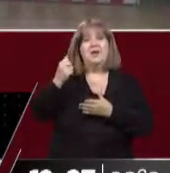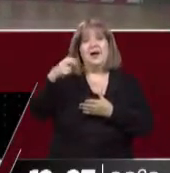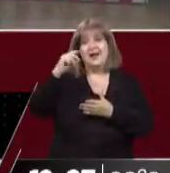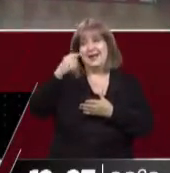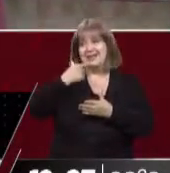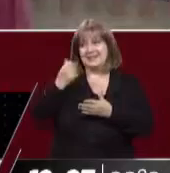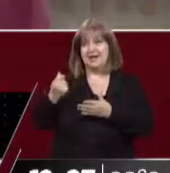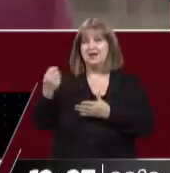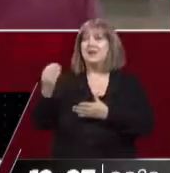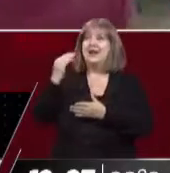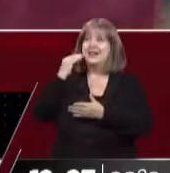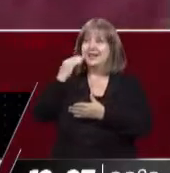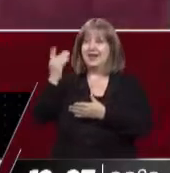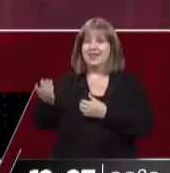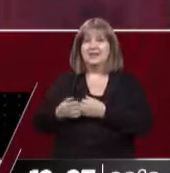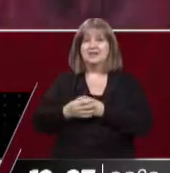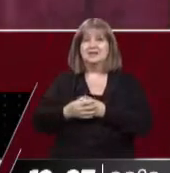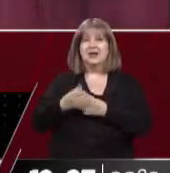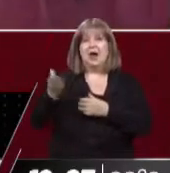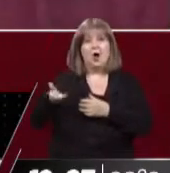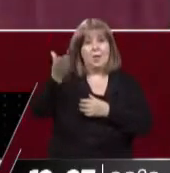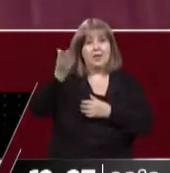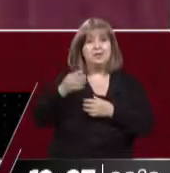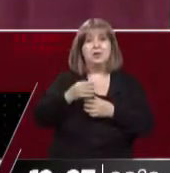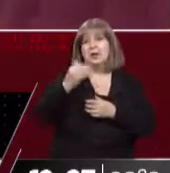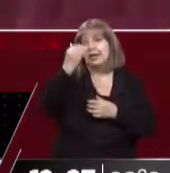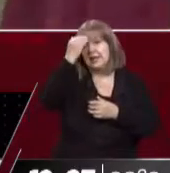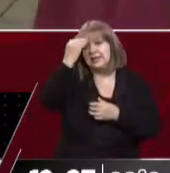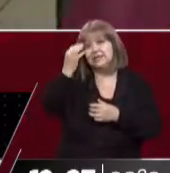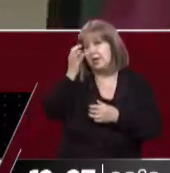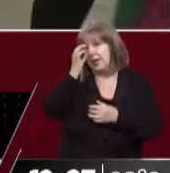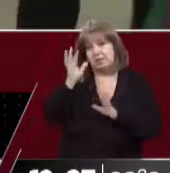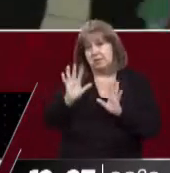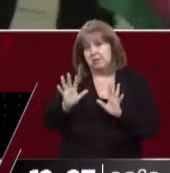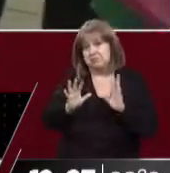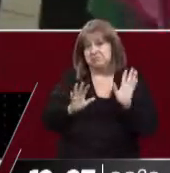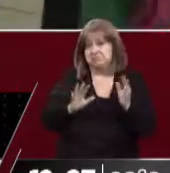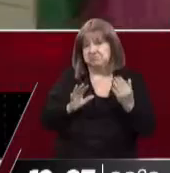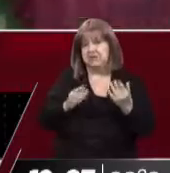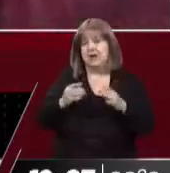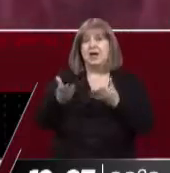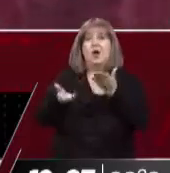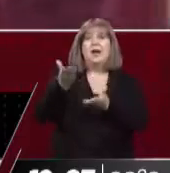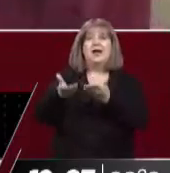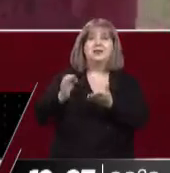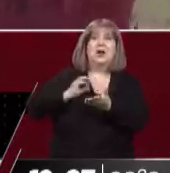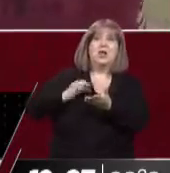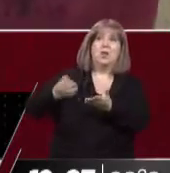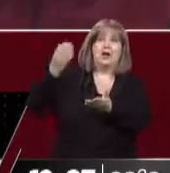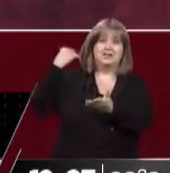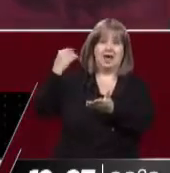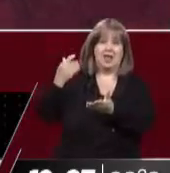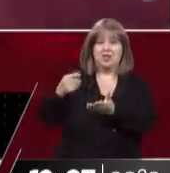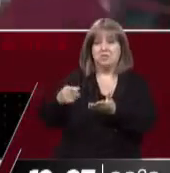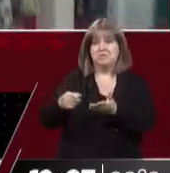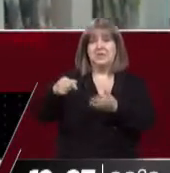estás, Vanessa? Hola, buenas tardes, ¿cómo le va? Y mira, los aumentos aumentaron de entre el 15 y el 20%, nada que ver a la comparación del año pasado. La